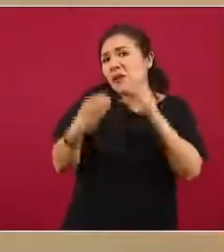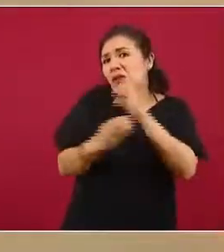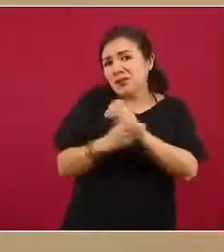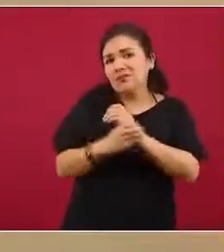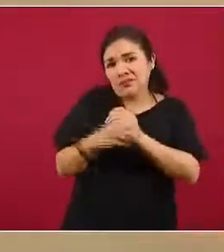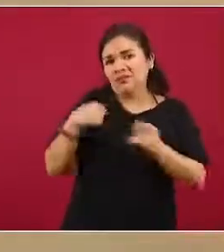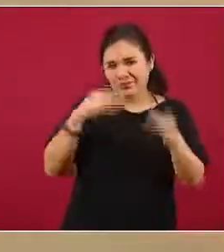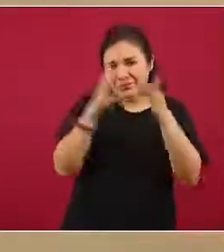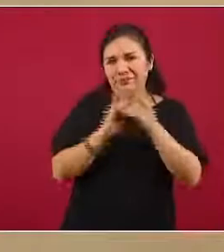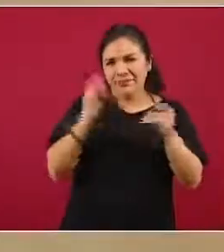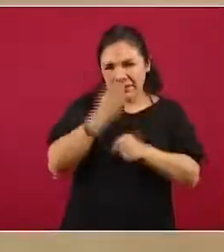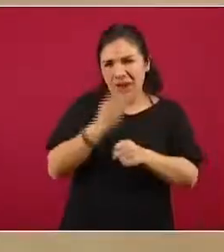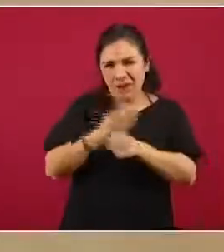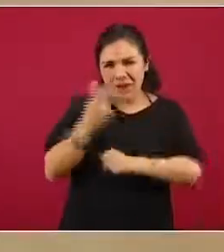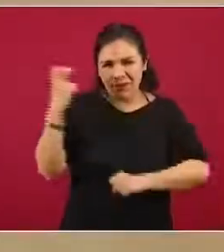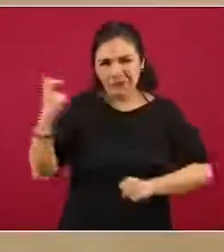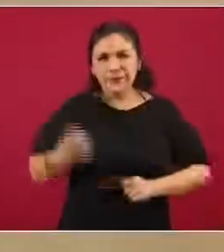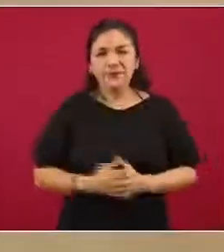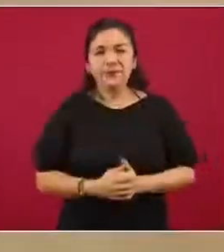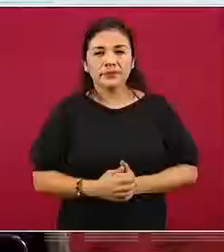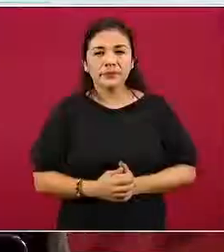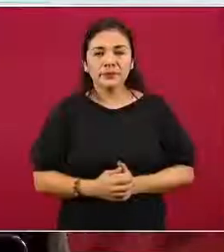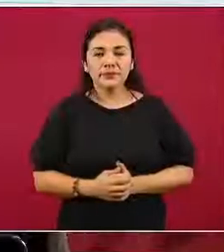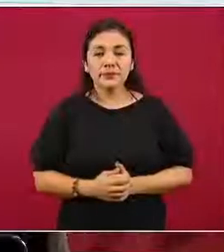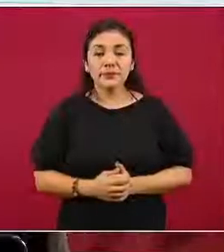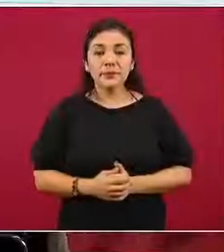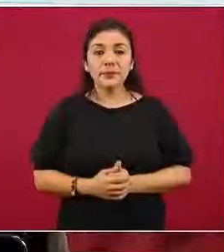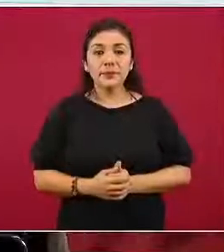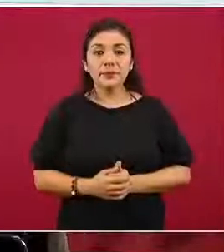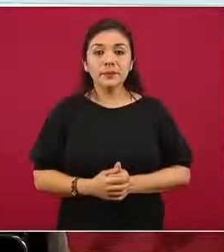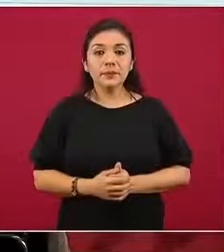que he explicado aquí. La que sí.